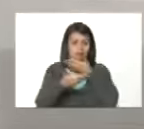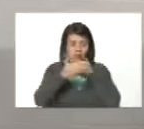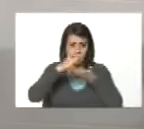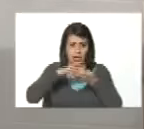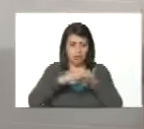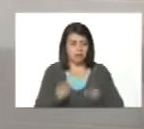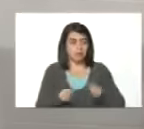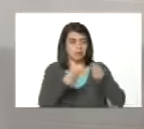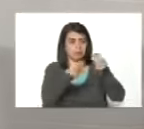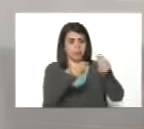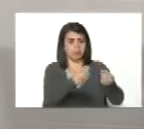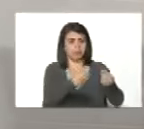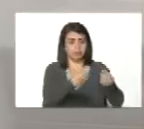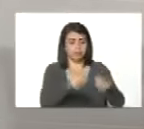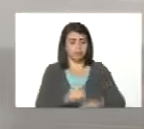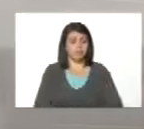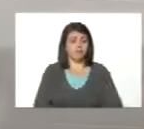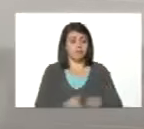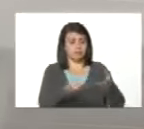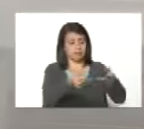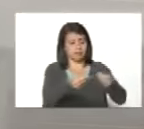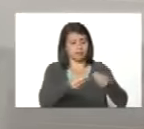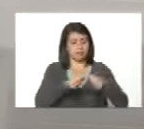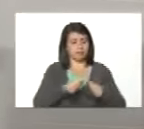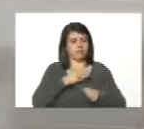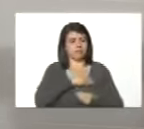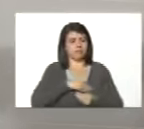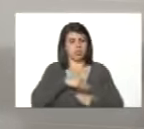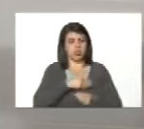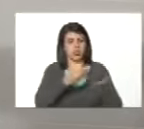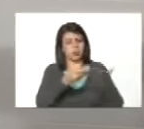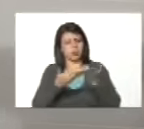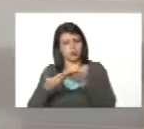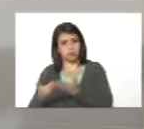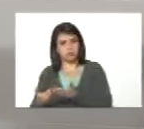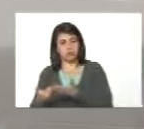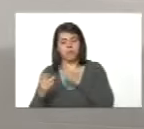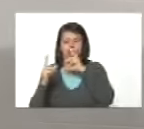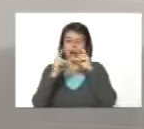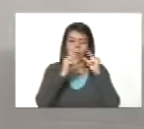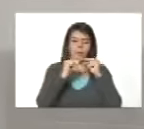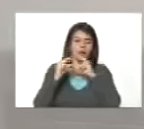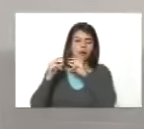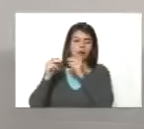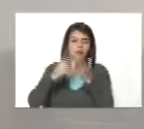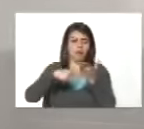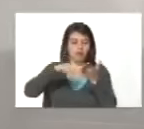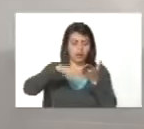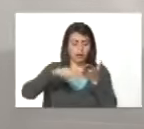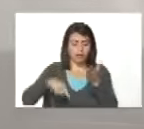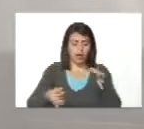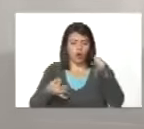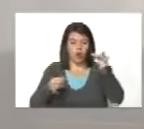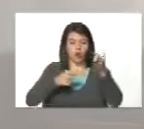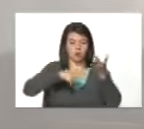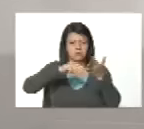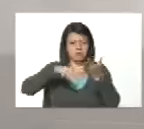carta, se les recibió una misión exploratoria que trajeron, se habló, se firmaron unos papeles.